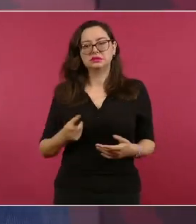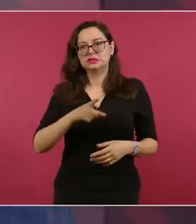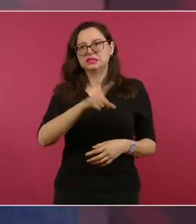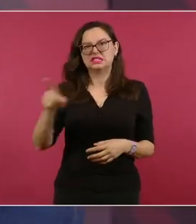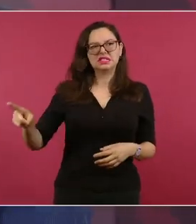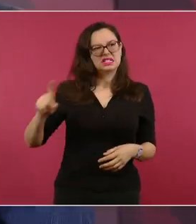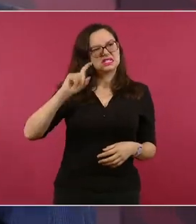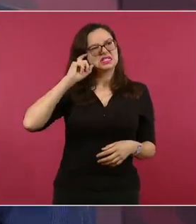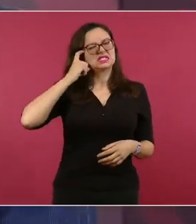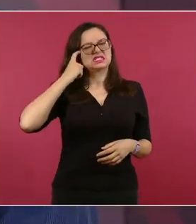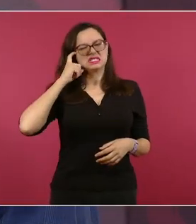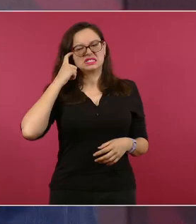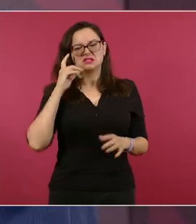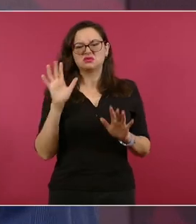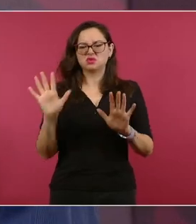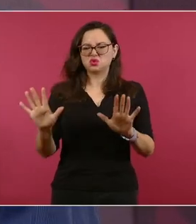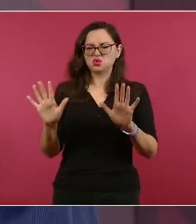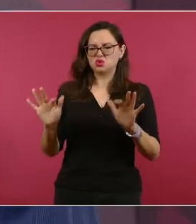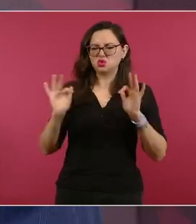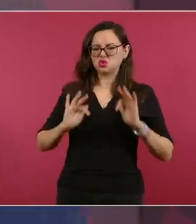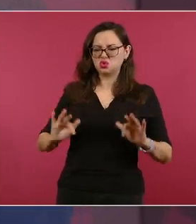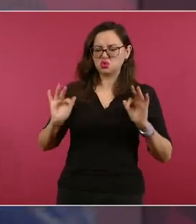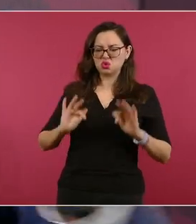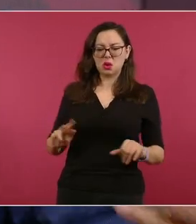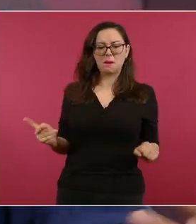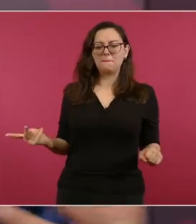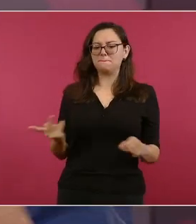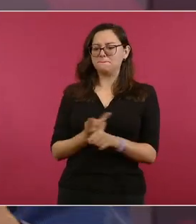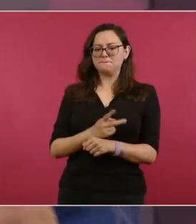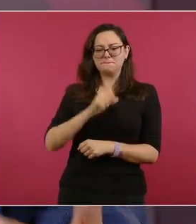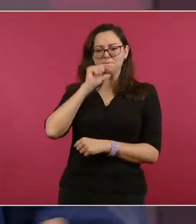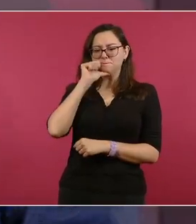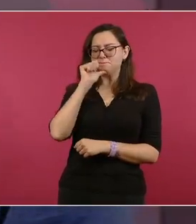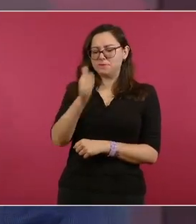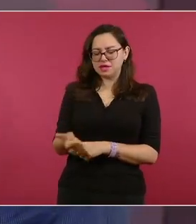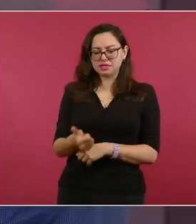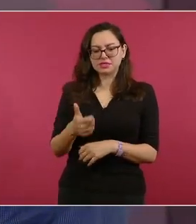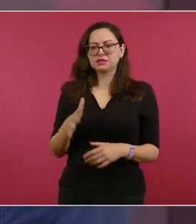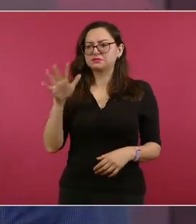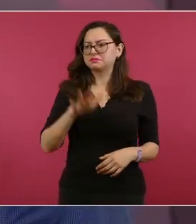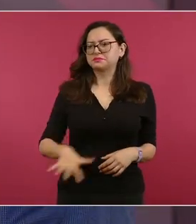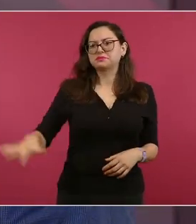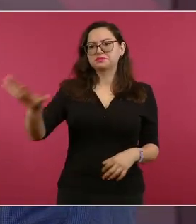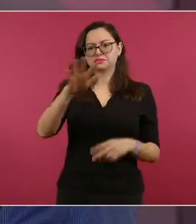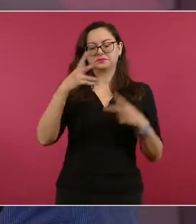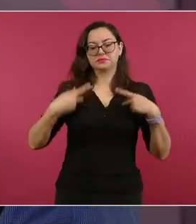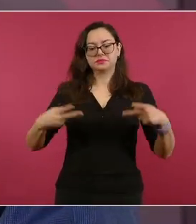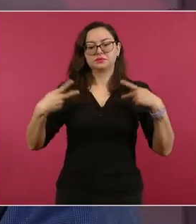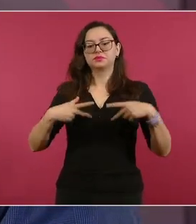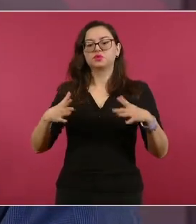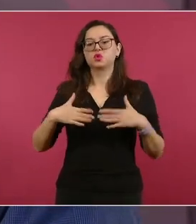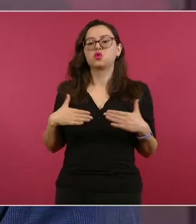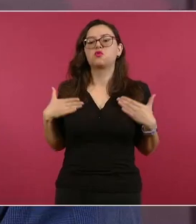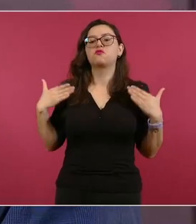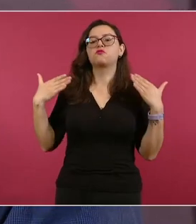ofendiendo, no pasa nada. Tengamos confianza en los ciudadanos, en la gente.